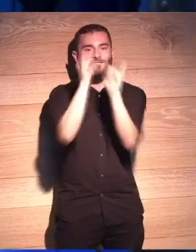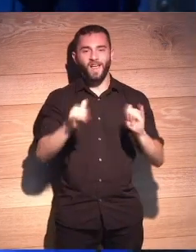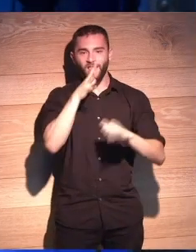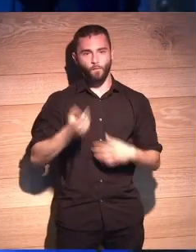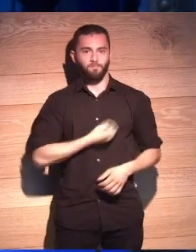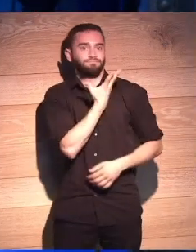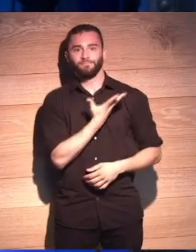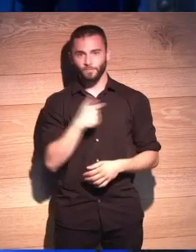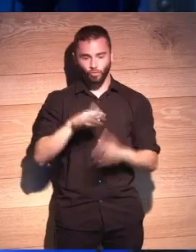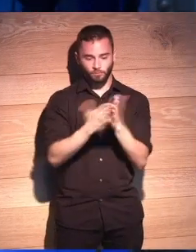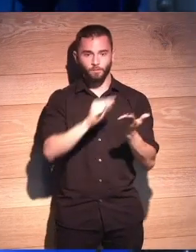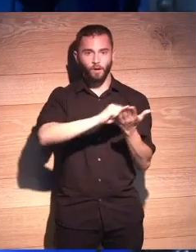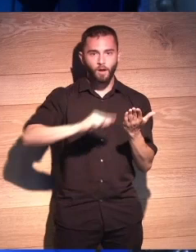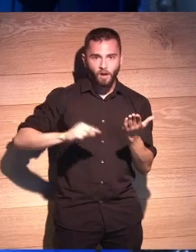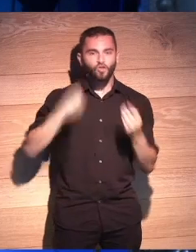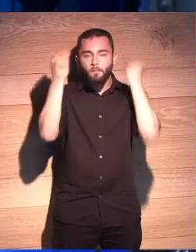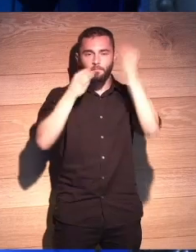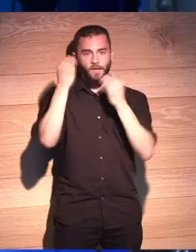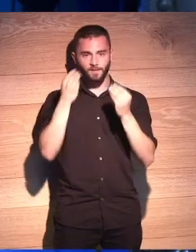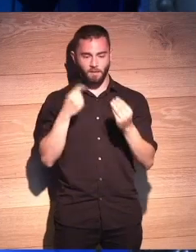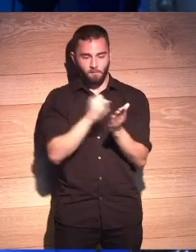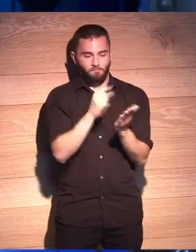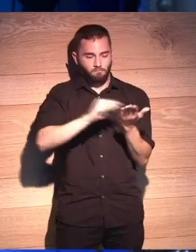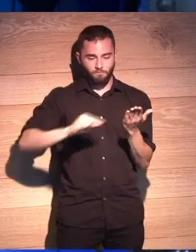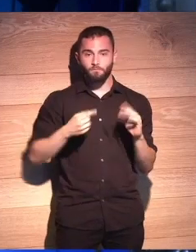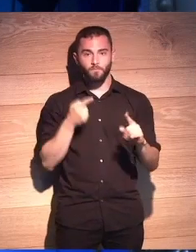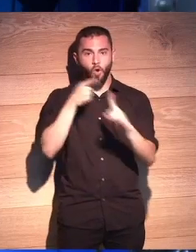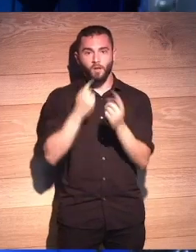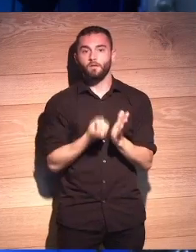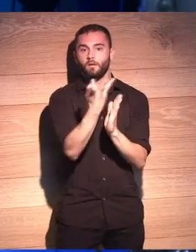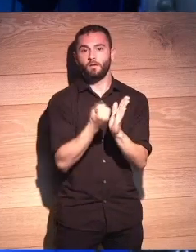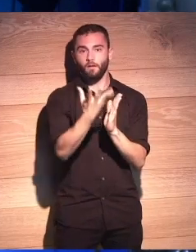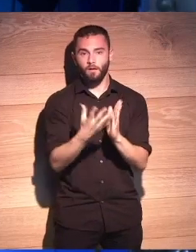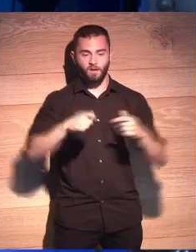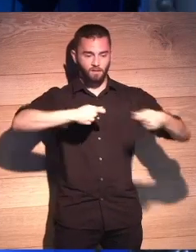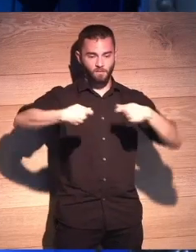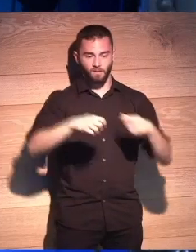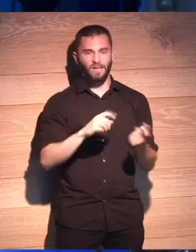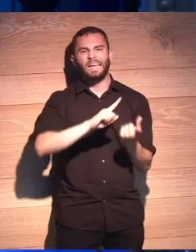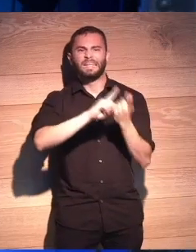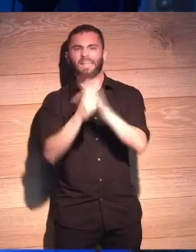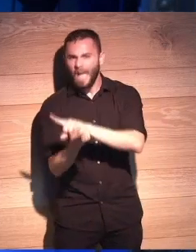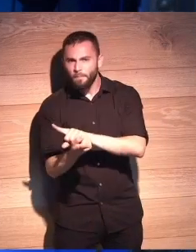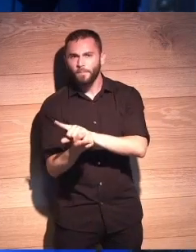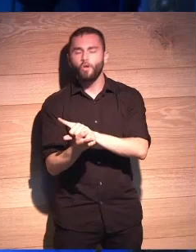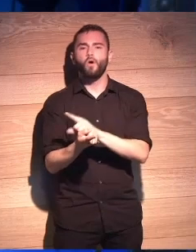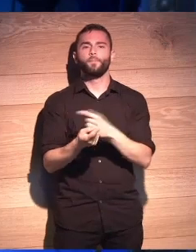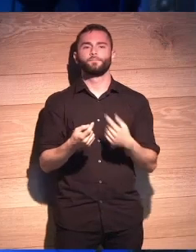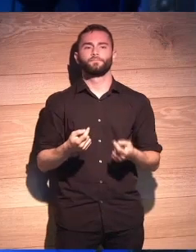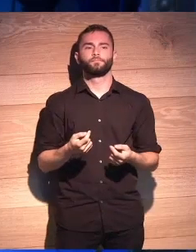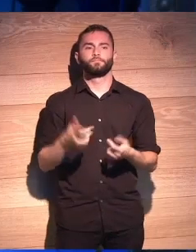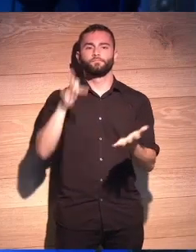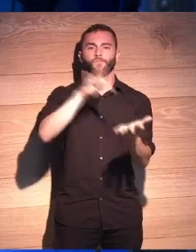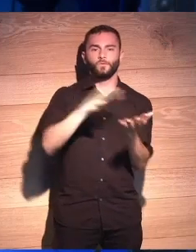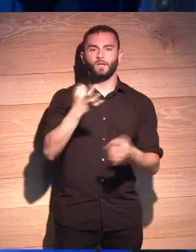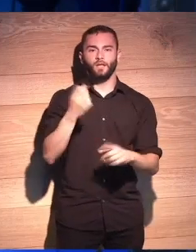empecé haciendo un libro, pensaba que iba a escribir un libro para contar a la gente el cambio de modelos de negocio, qué está pasando para triunfar en la